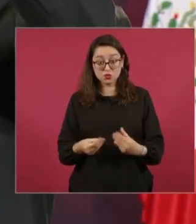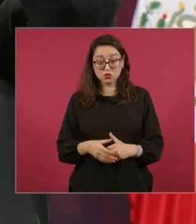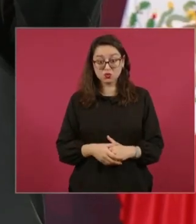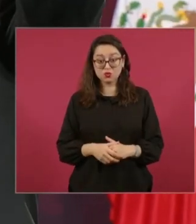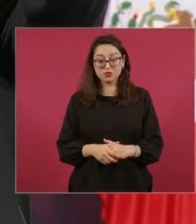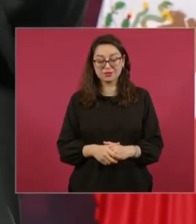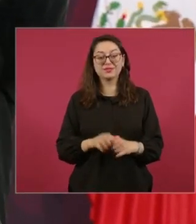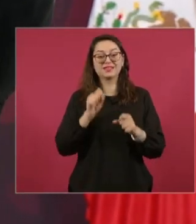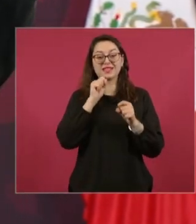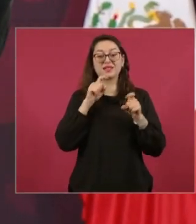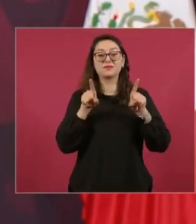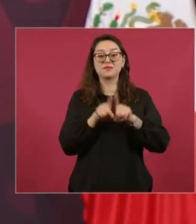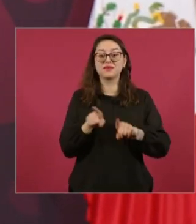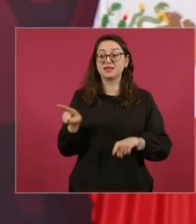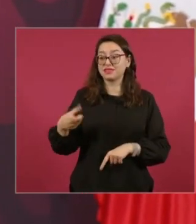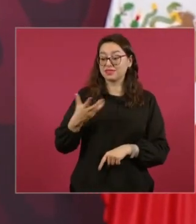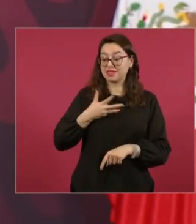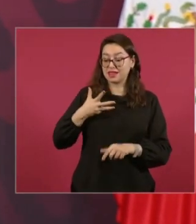locomotora antigua,